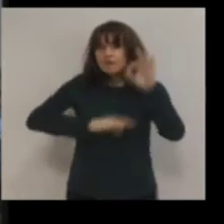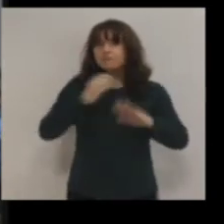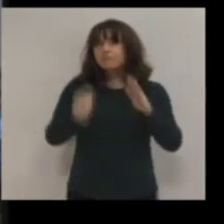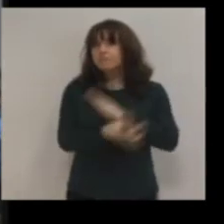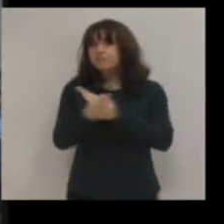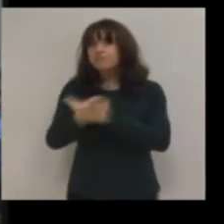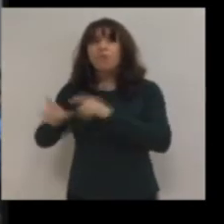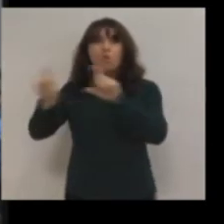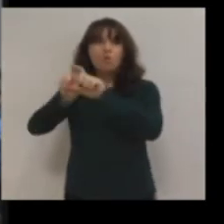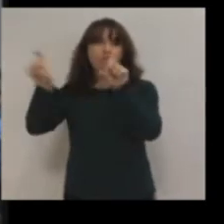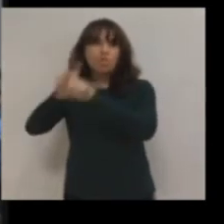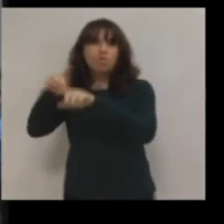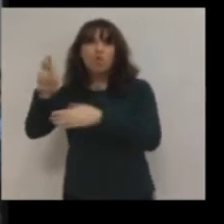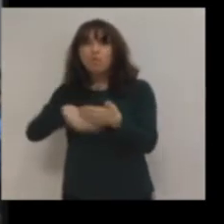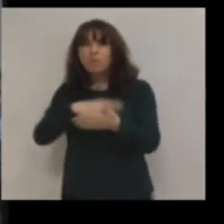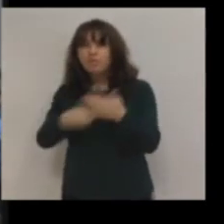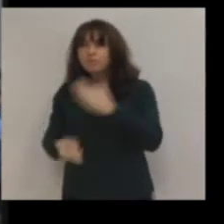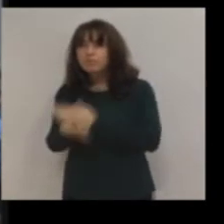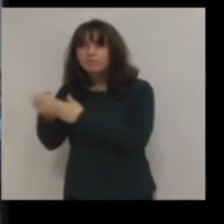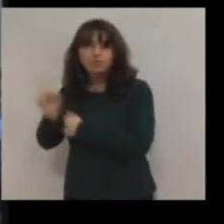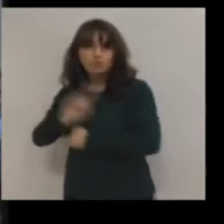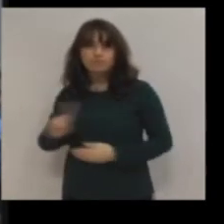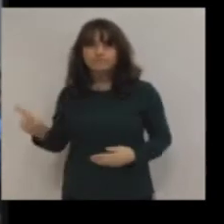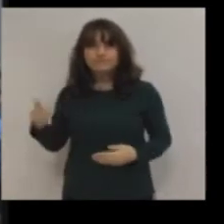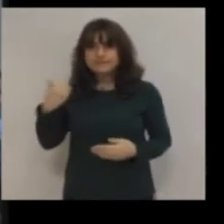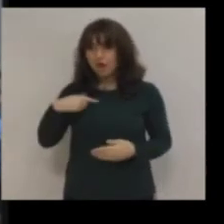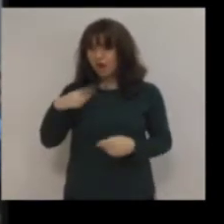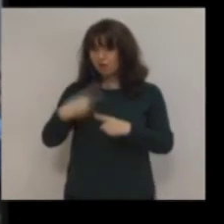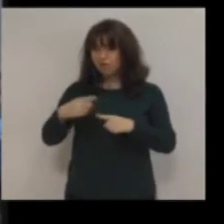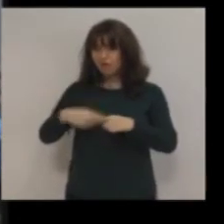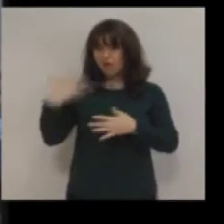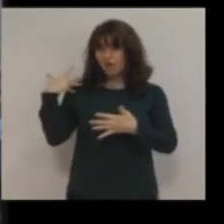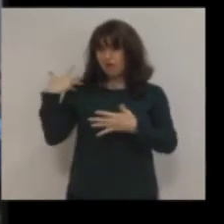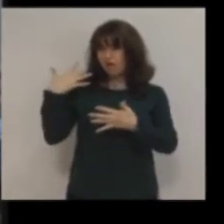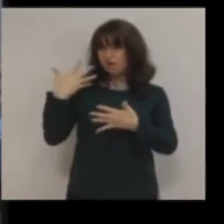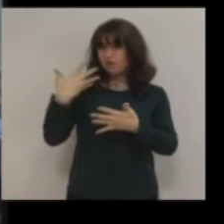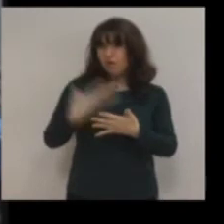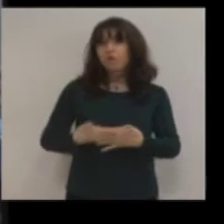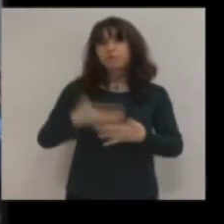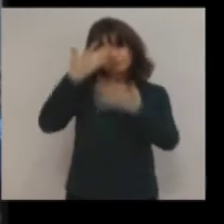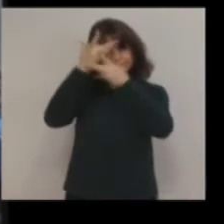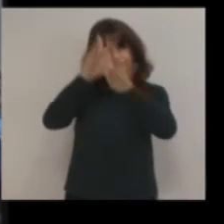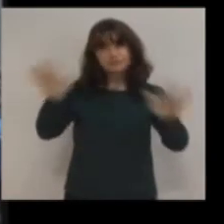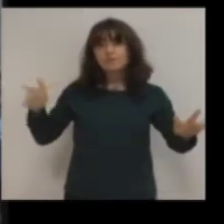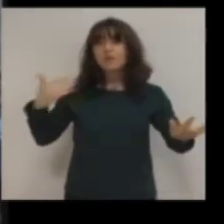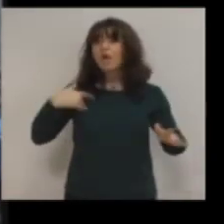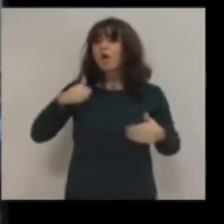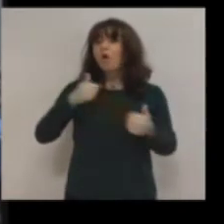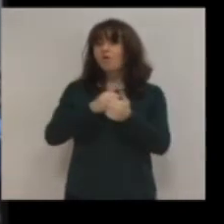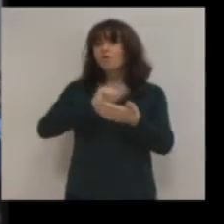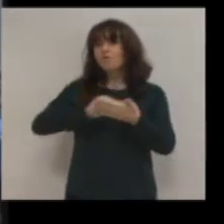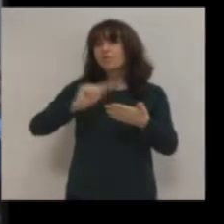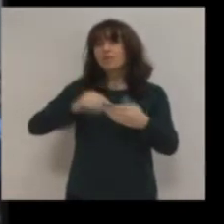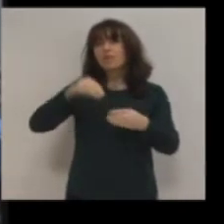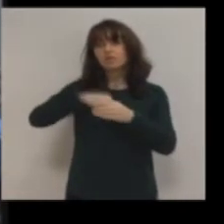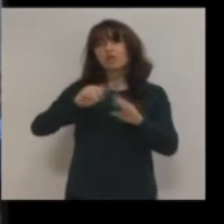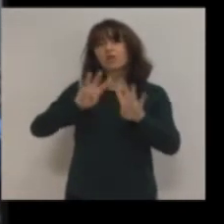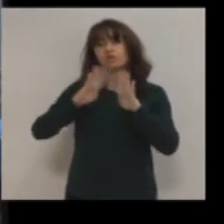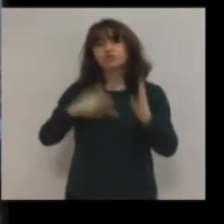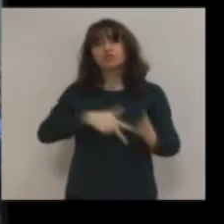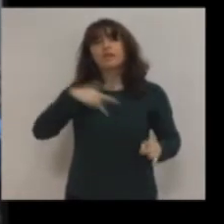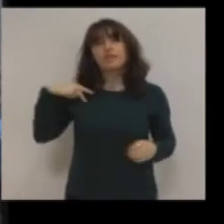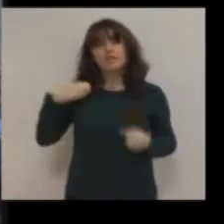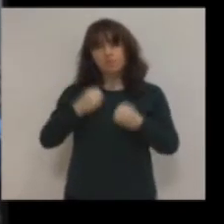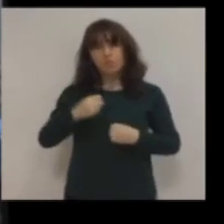sino concienciar de lo que tenemos. Para presentar quejas en la Administración de Justicia hay una oficina de atención al ciudadano en el Consejo General del Poder